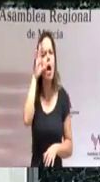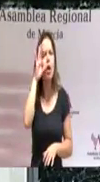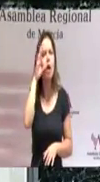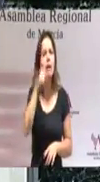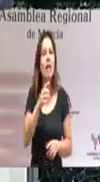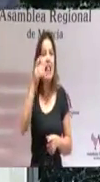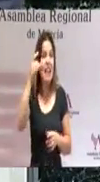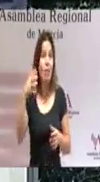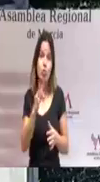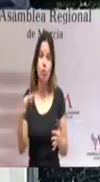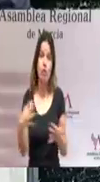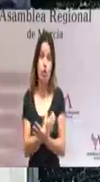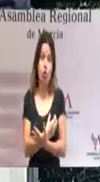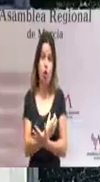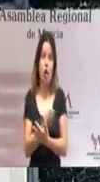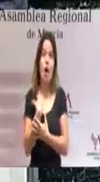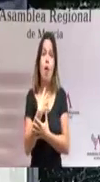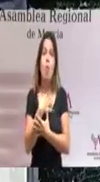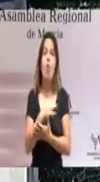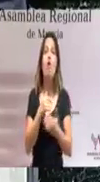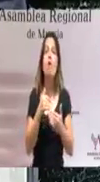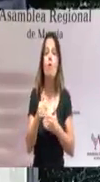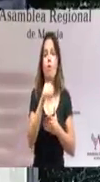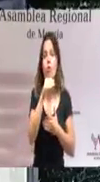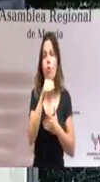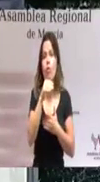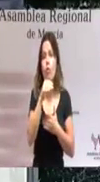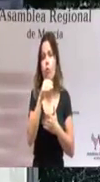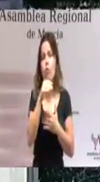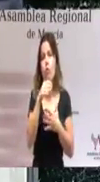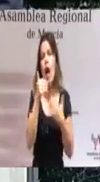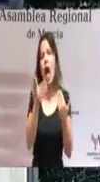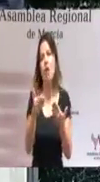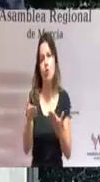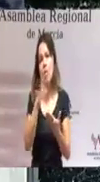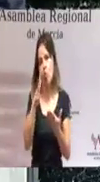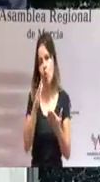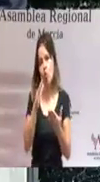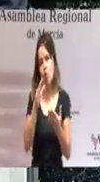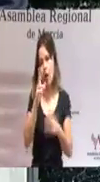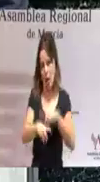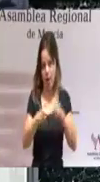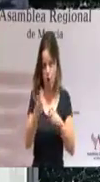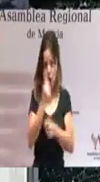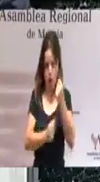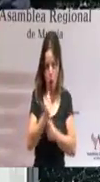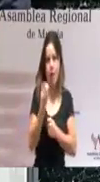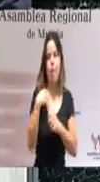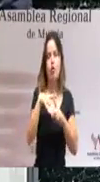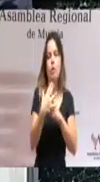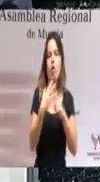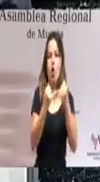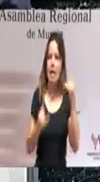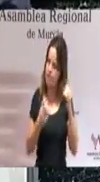todas las ideas positivas que puedan ayudar a superar la recuperación económica, a superar la situación de